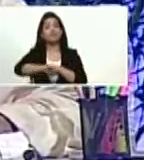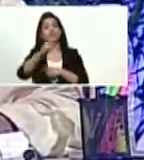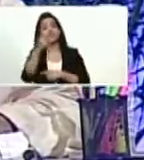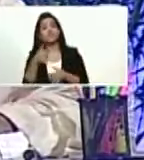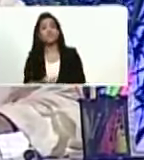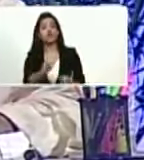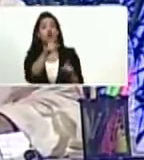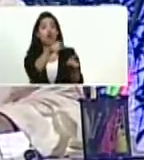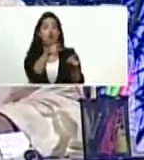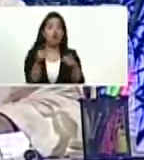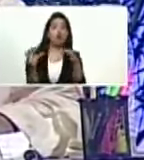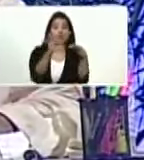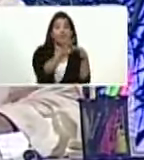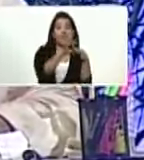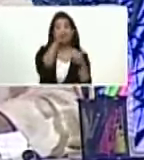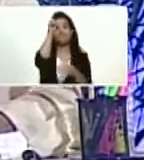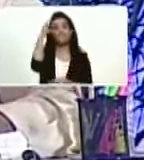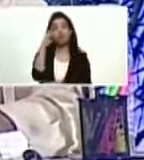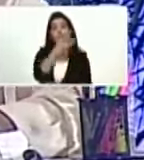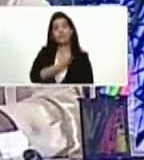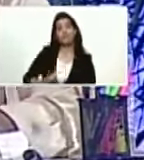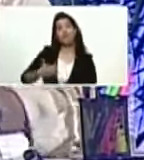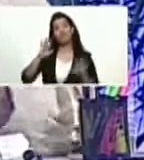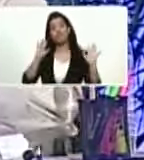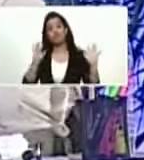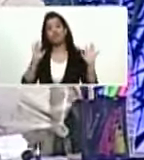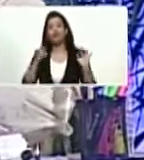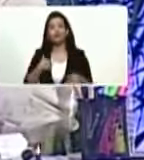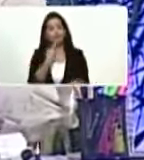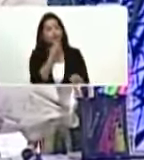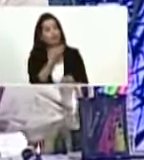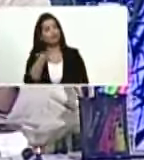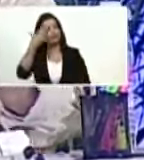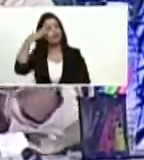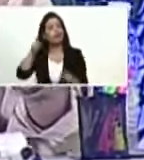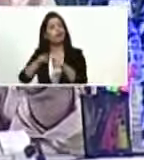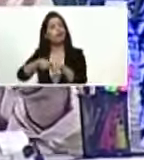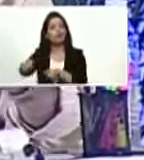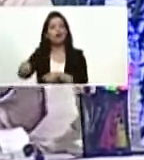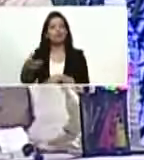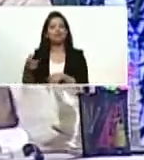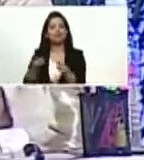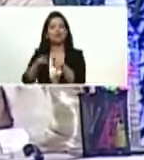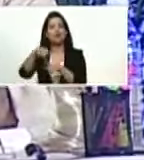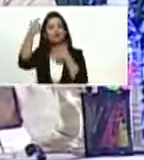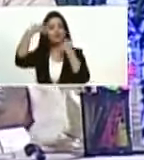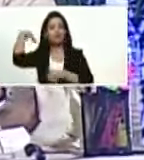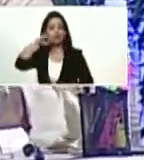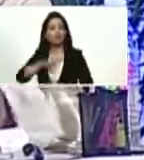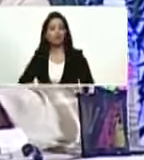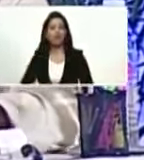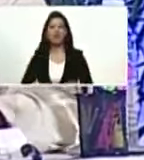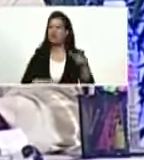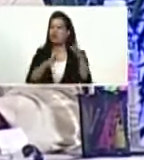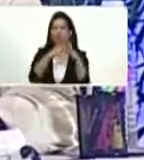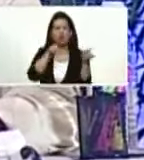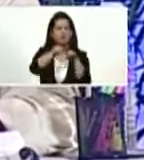hicieron lo mismo. Y un escándalo, pues, todas las televisoras en cadena, pues, contra Evo, las redes sociales.